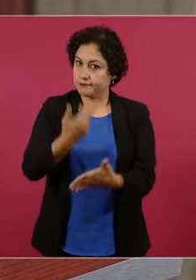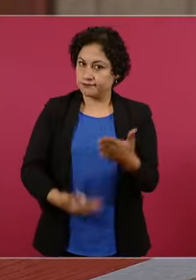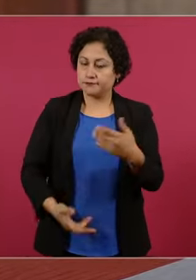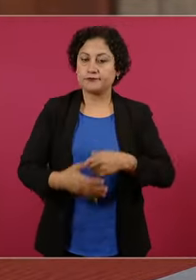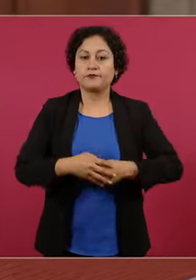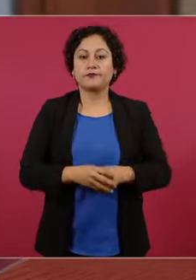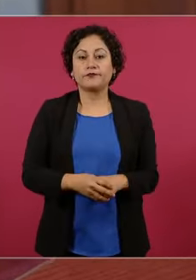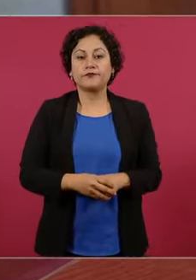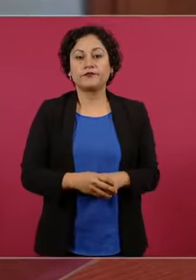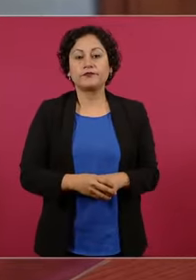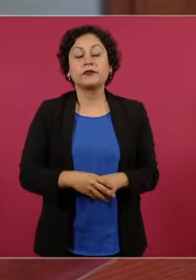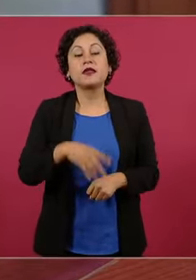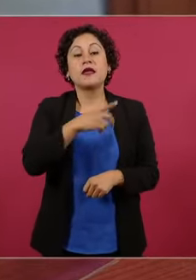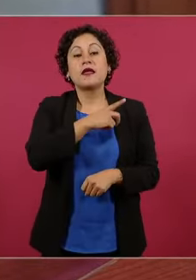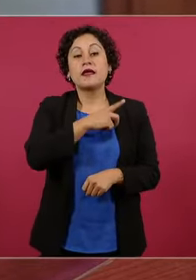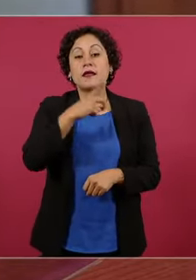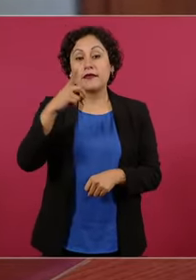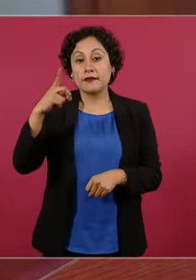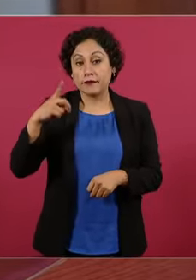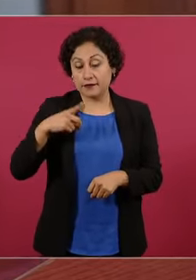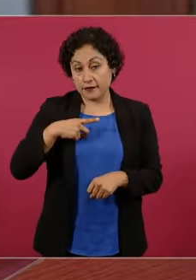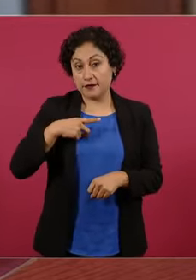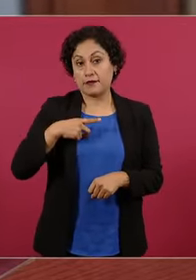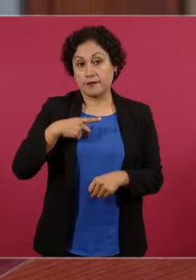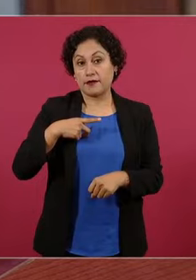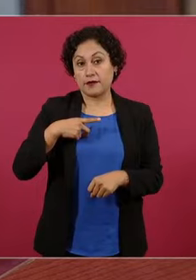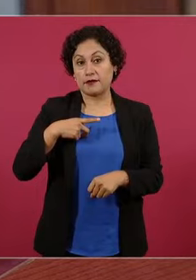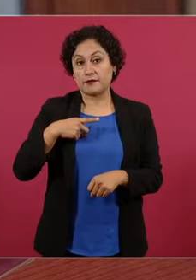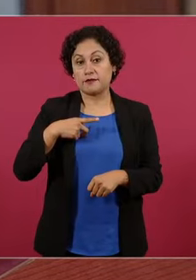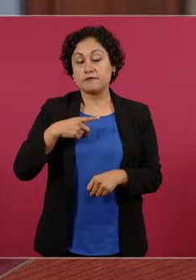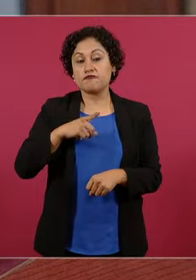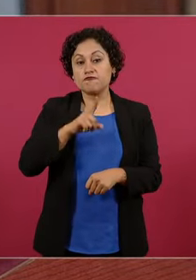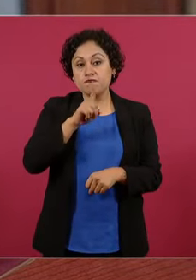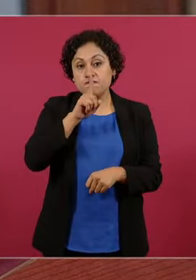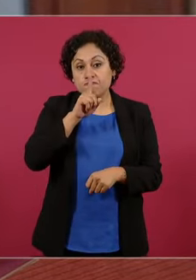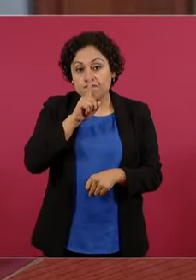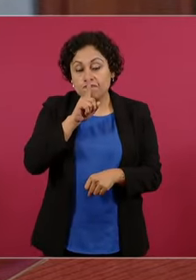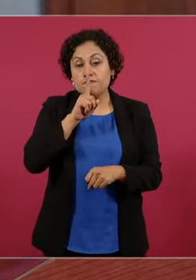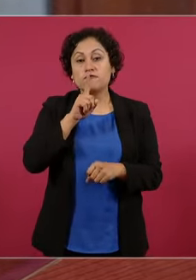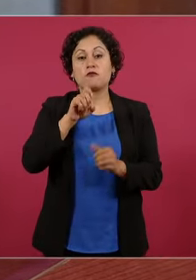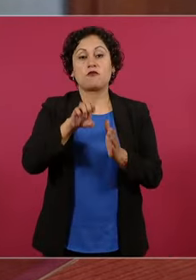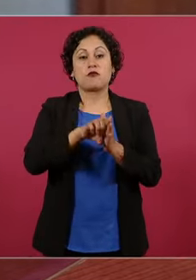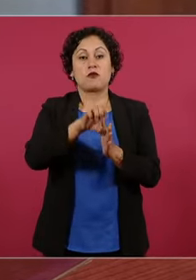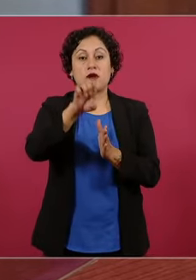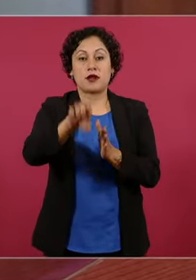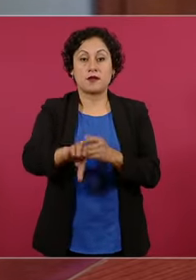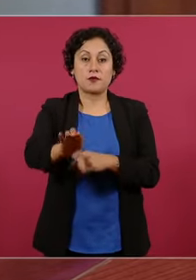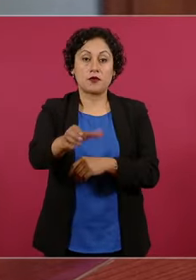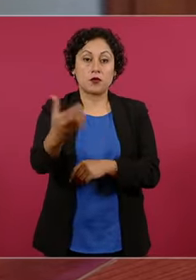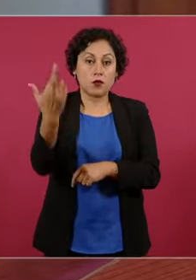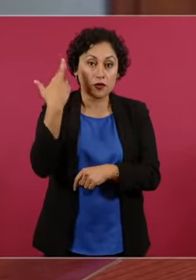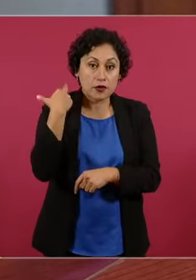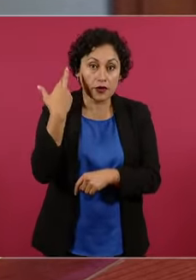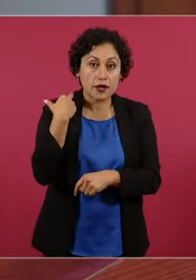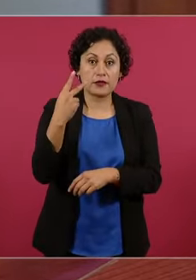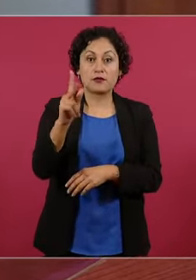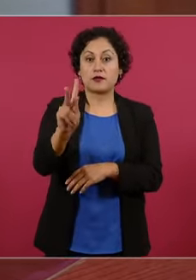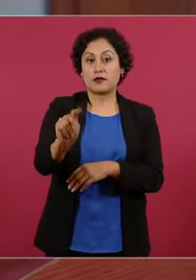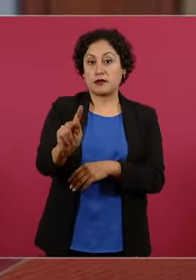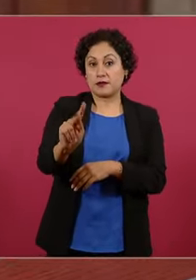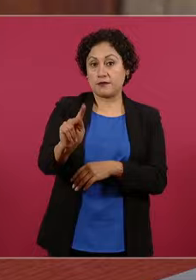Abstenerse de contratar o alquilar tiempos en radio y televisión, eso es